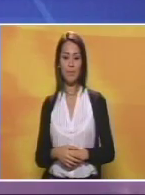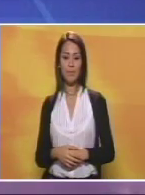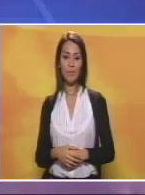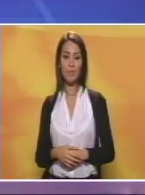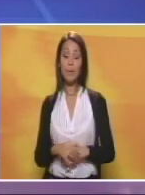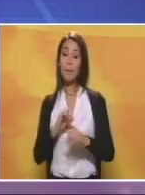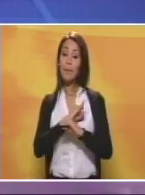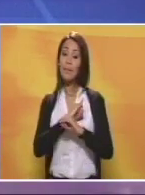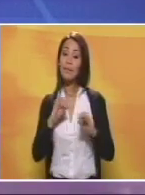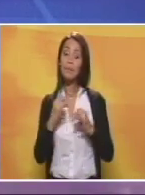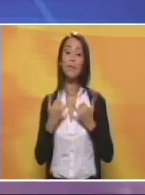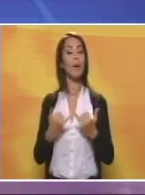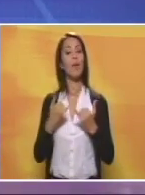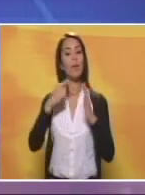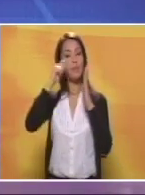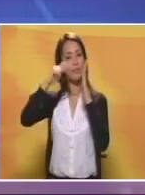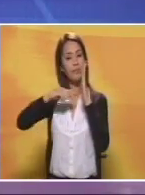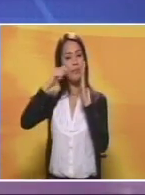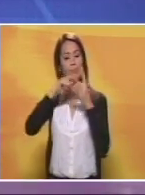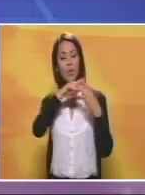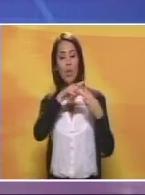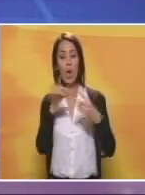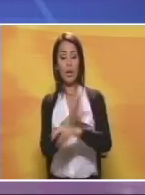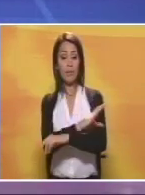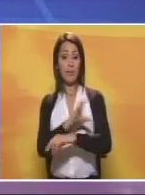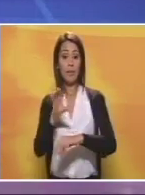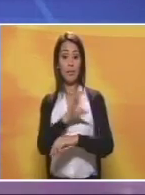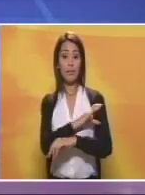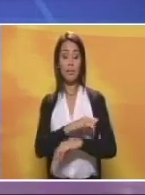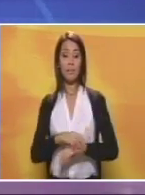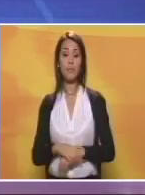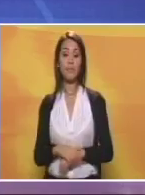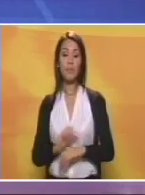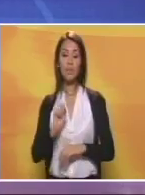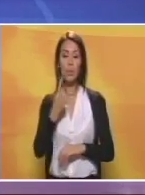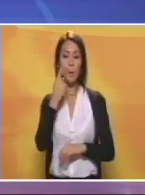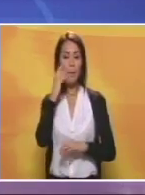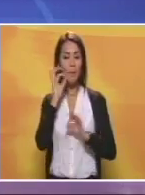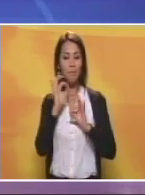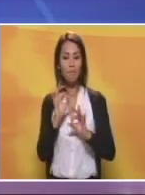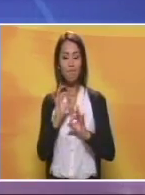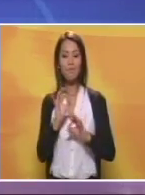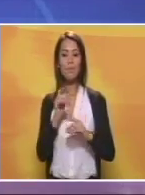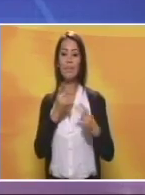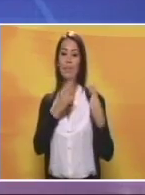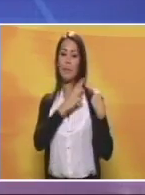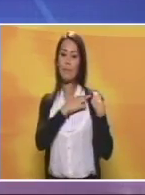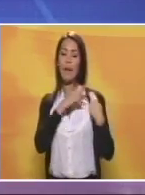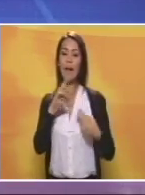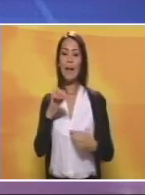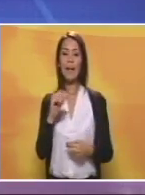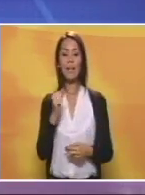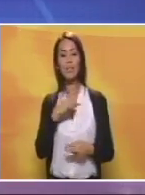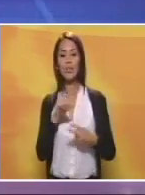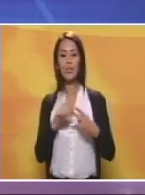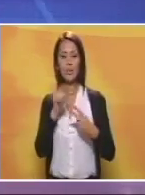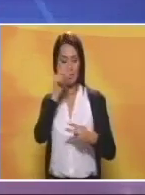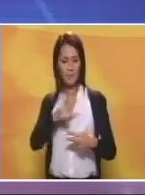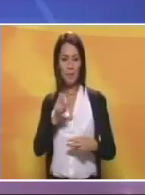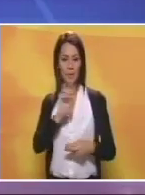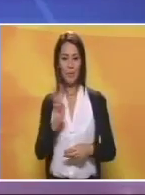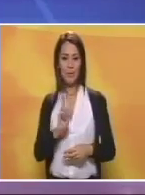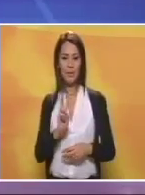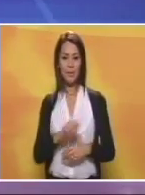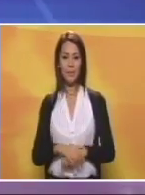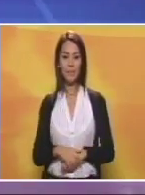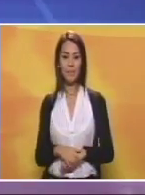Para cerrar, los voy a dejar con Cherry de Aran One. El promocional pertenece a su primer álbum de estudio que está bajo la producción de Nacho y el clip fue filmado en Cuba con la dirección